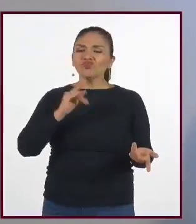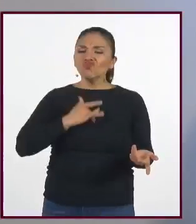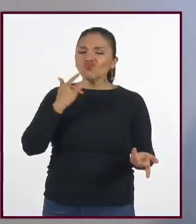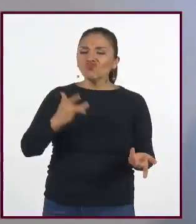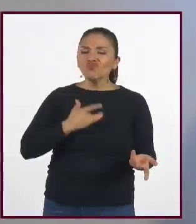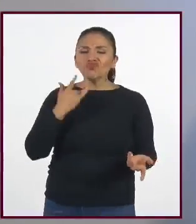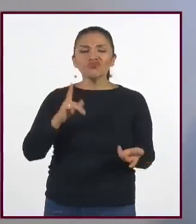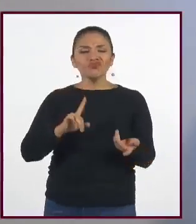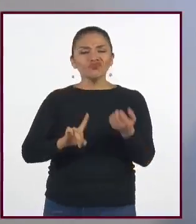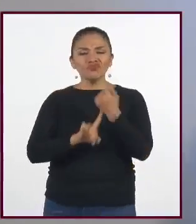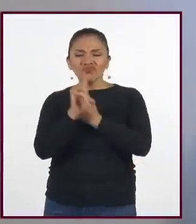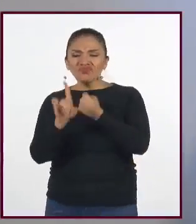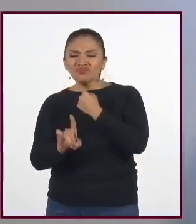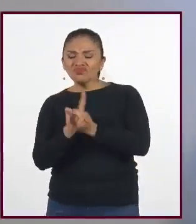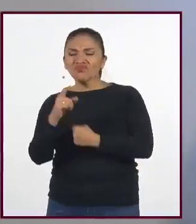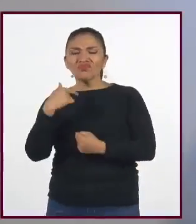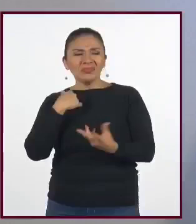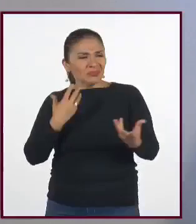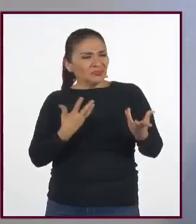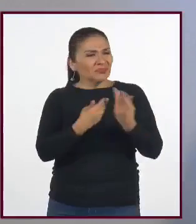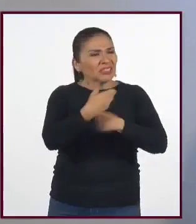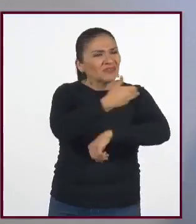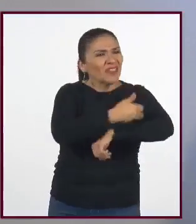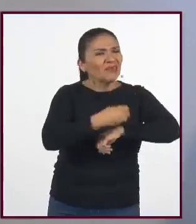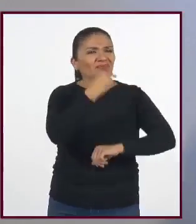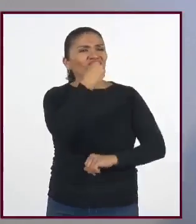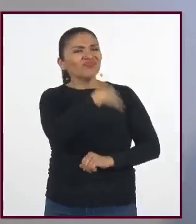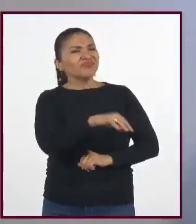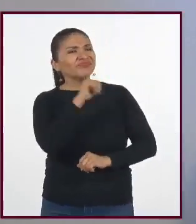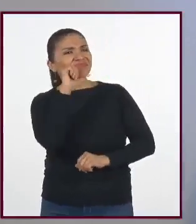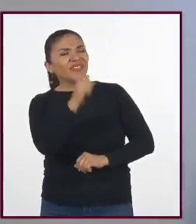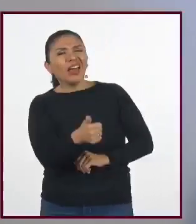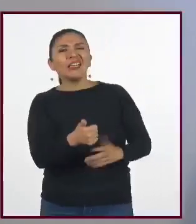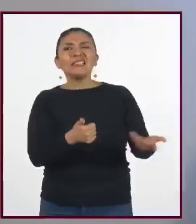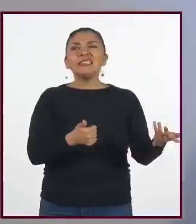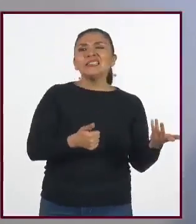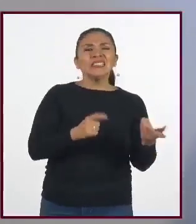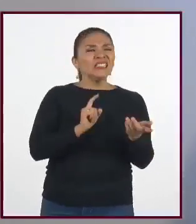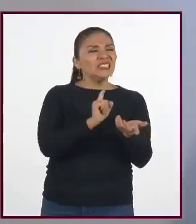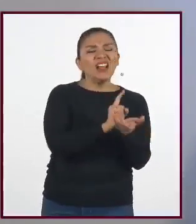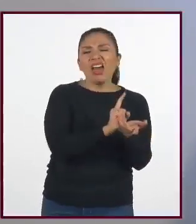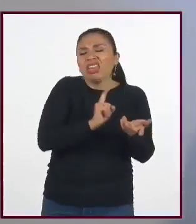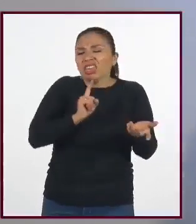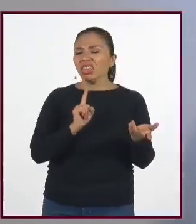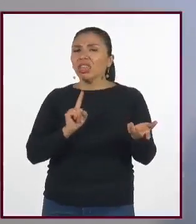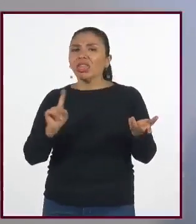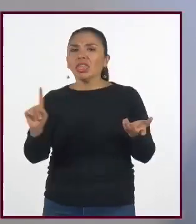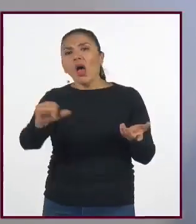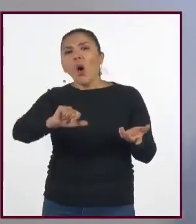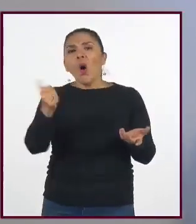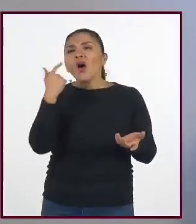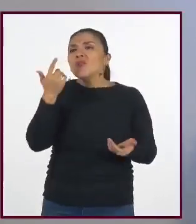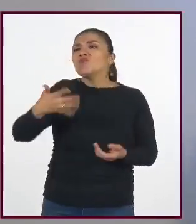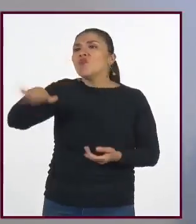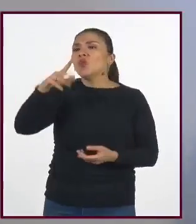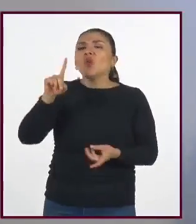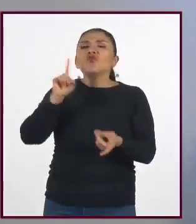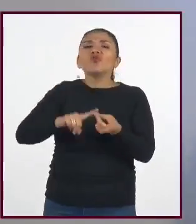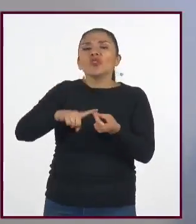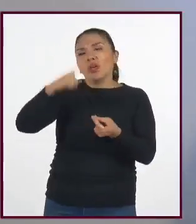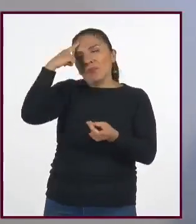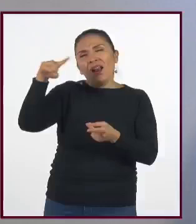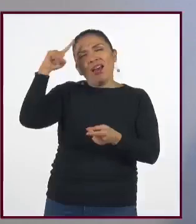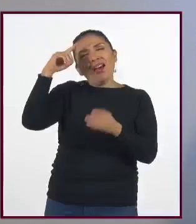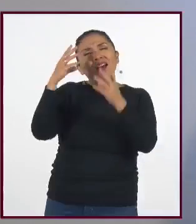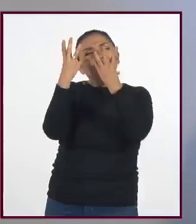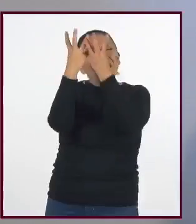causar una sensación de no pertenencia y que busquen de cierta manera fugas los chicos, y